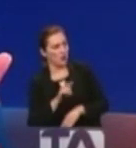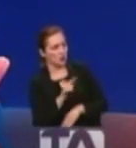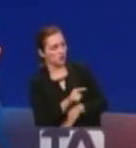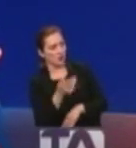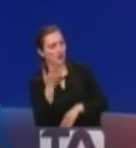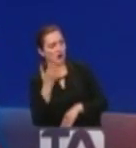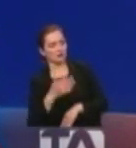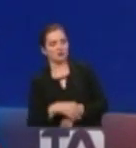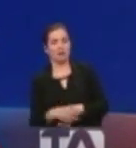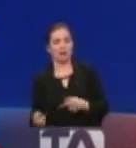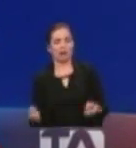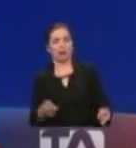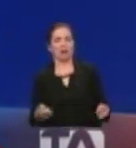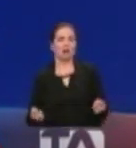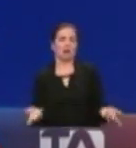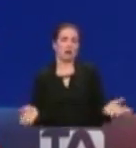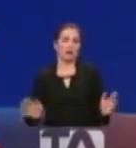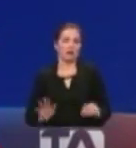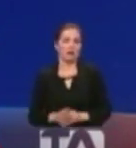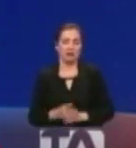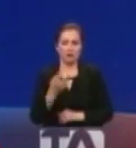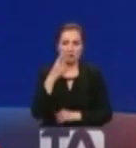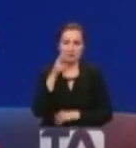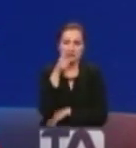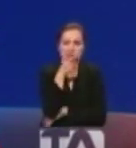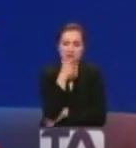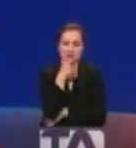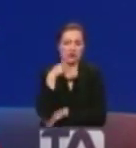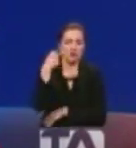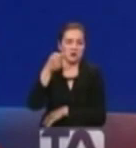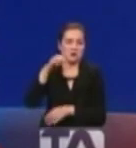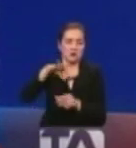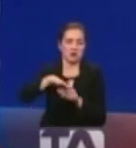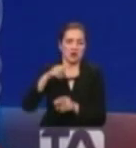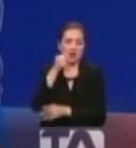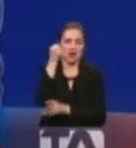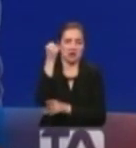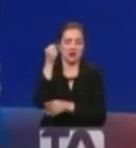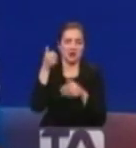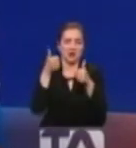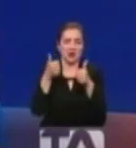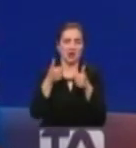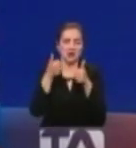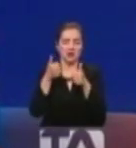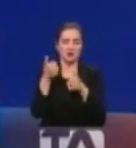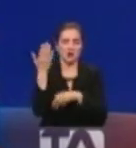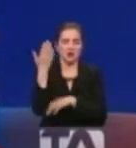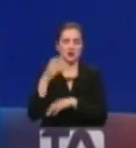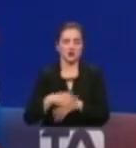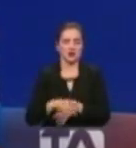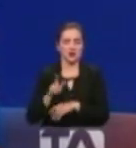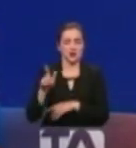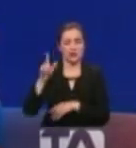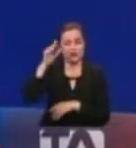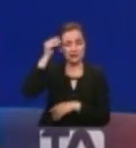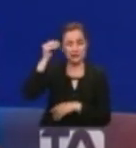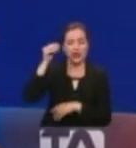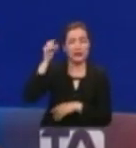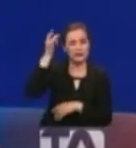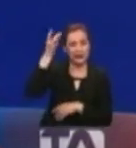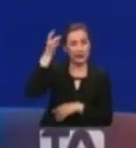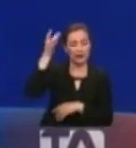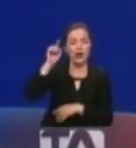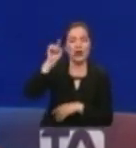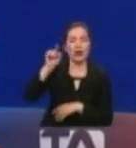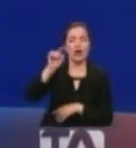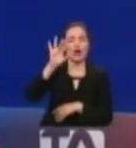culpa al alcalde. Es lo que yo avisoro en las próximas elecciones. Rodas ganó las elecciones con 58%. El próximo alcalde